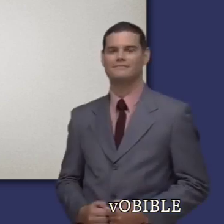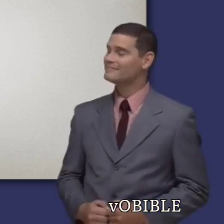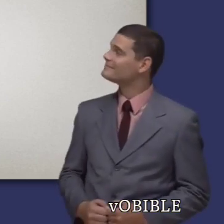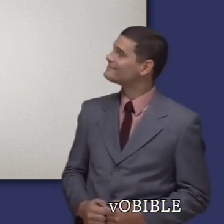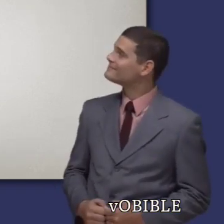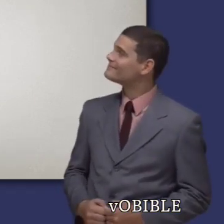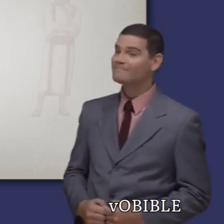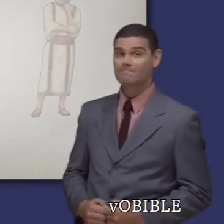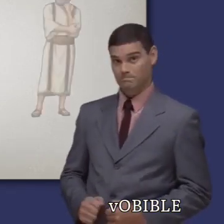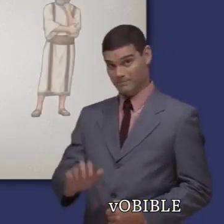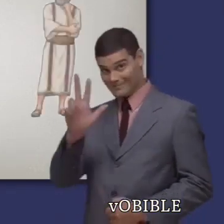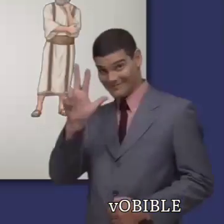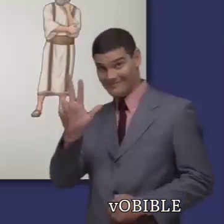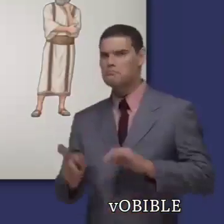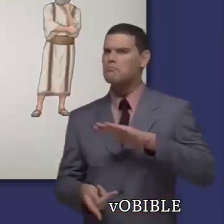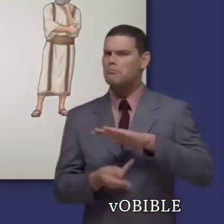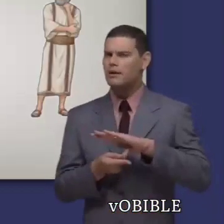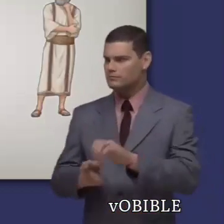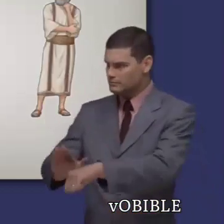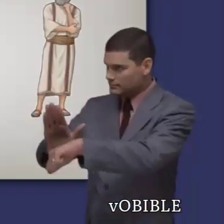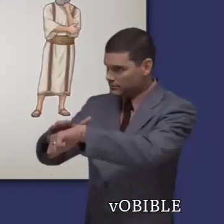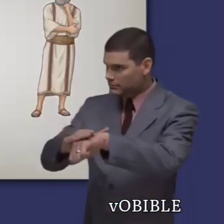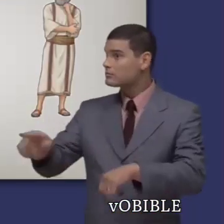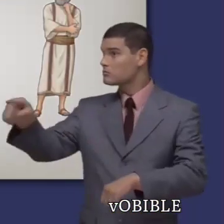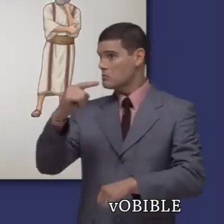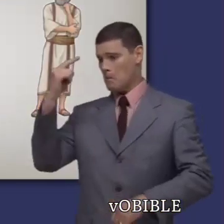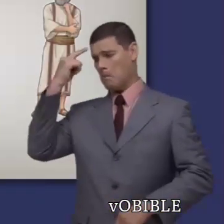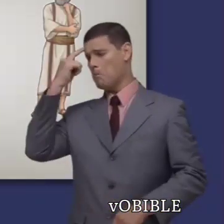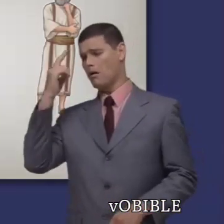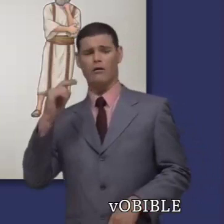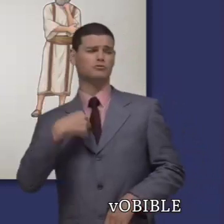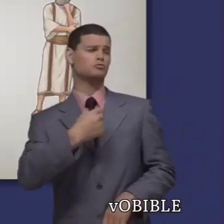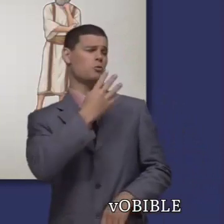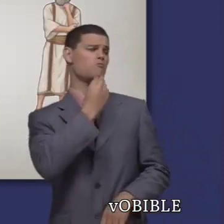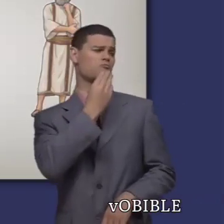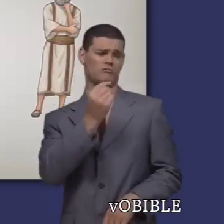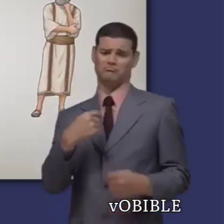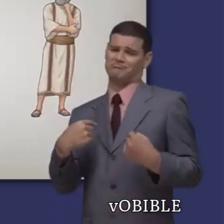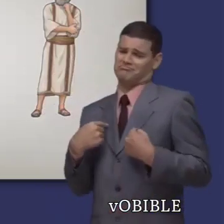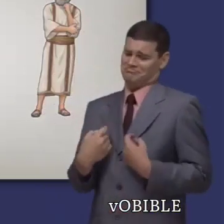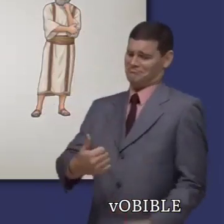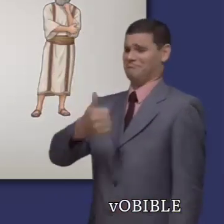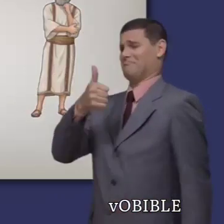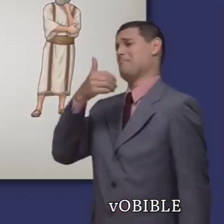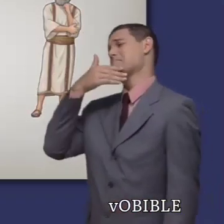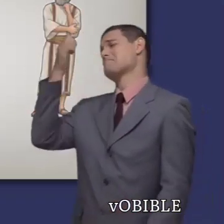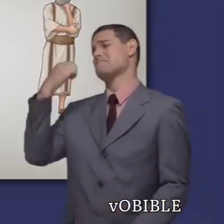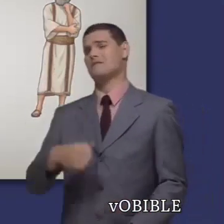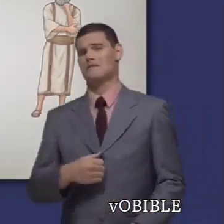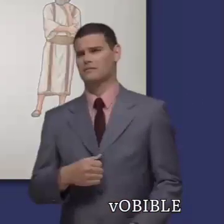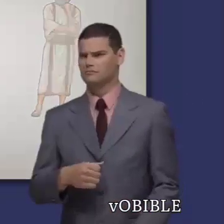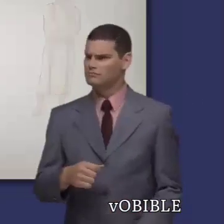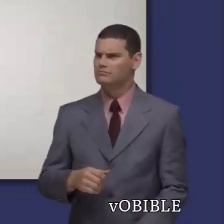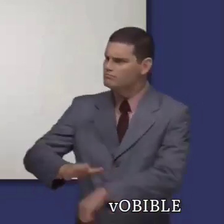En el capítulo 3, Pablo advierte sobre quienes confían en la carne, porque al parecer, estaban muy orgullosos de su origen judío.